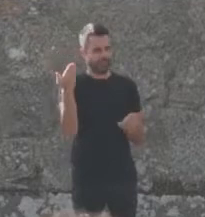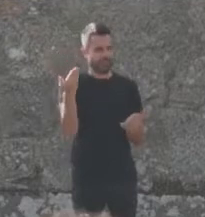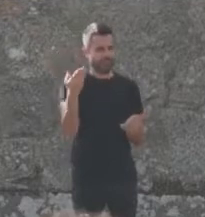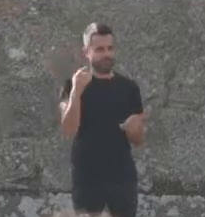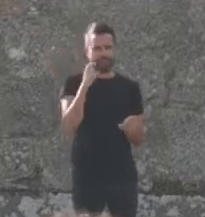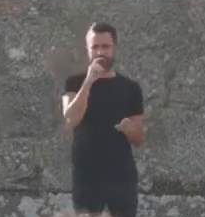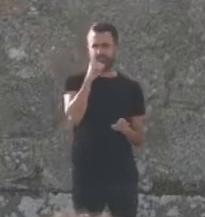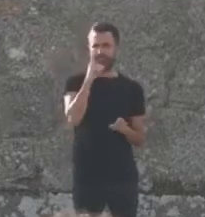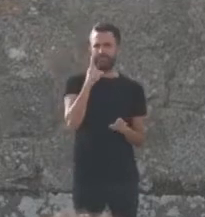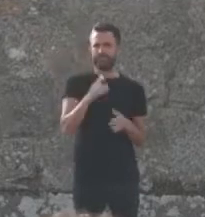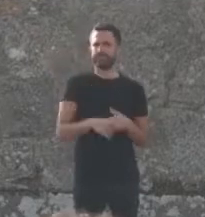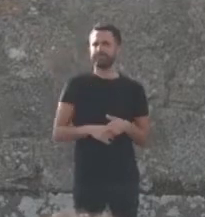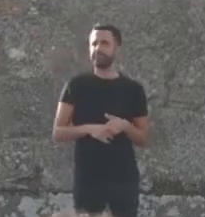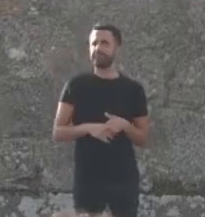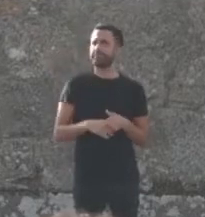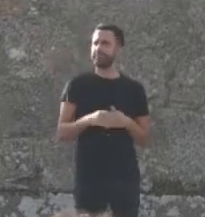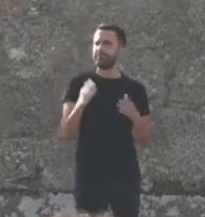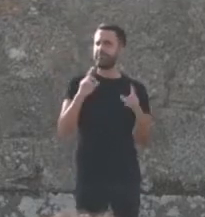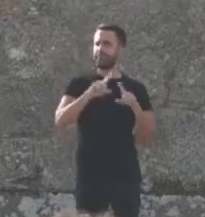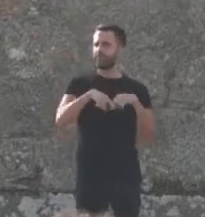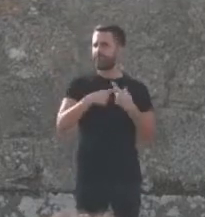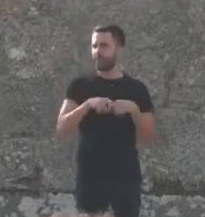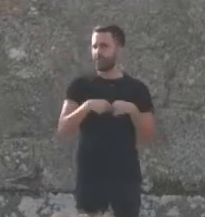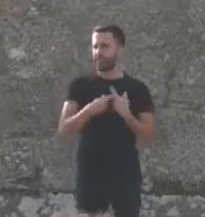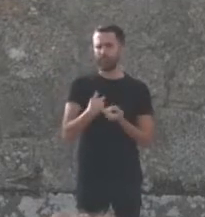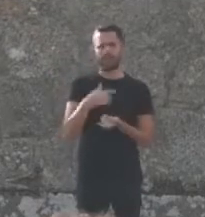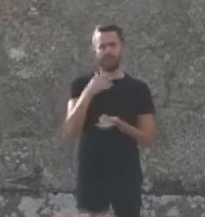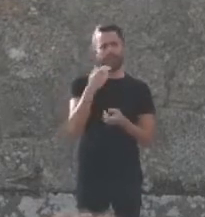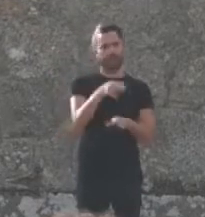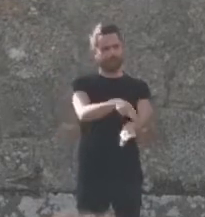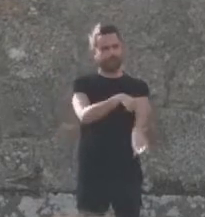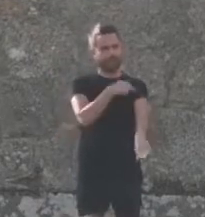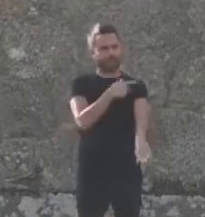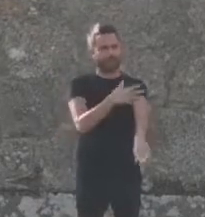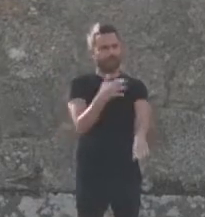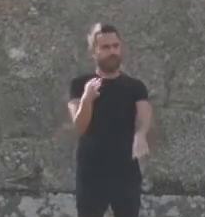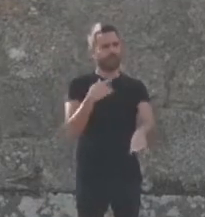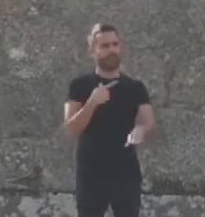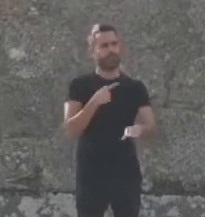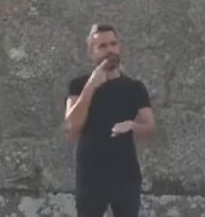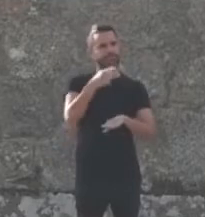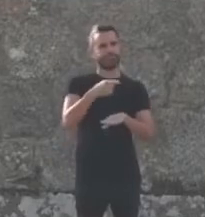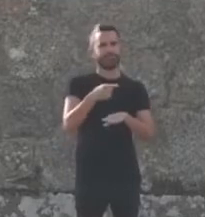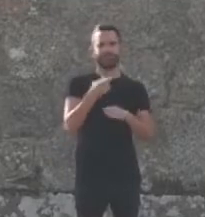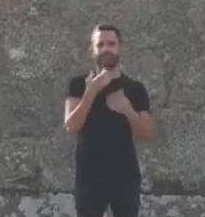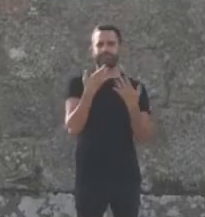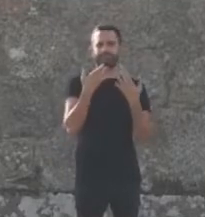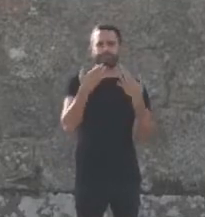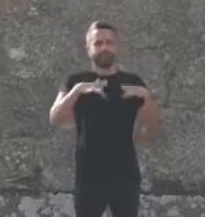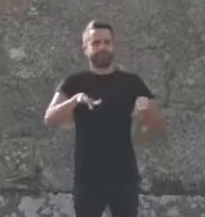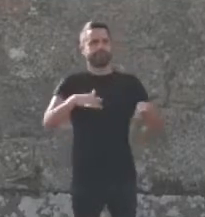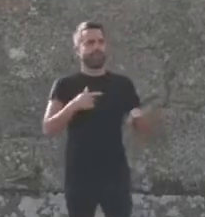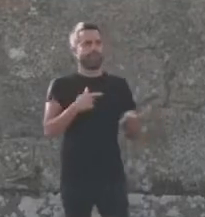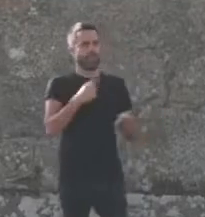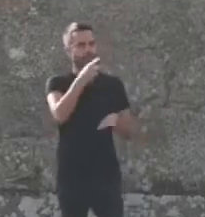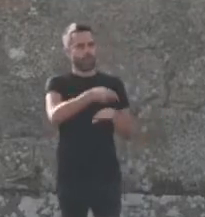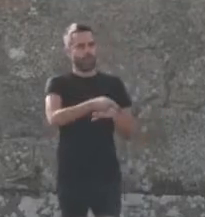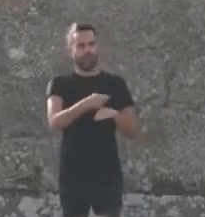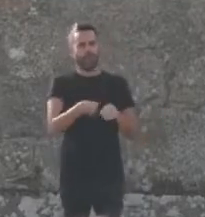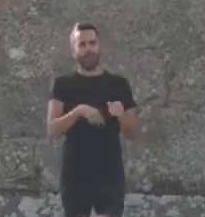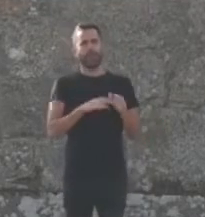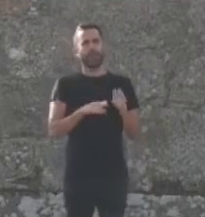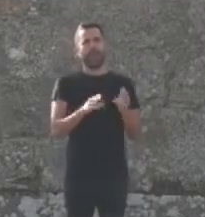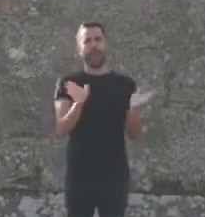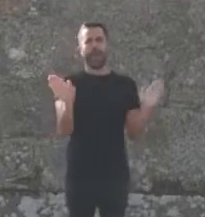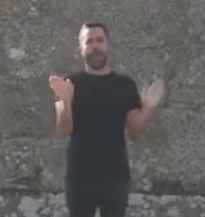A familia Franco declarouse insumisa en numerosas ocasións da súa obriga de abrir o Pazo de Meirás, e foi sobre todo pola presión do Concello de